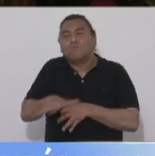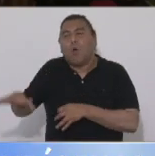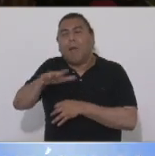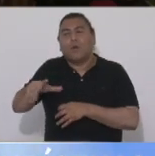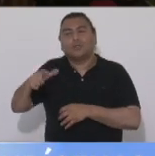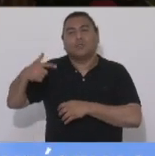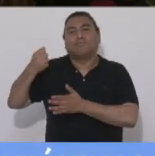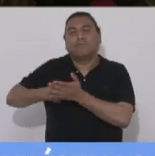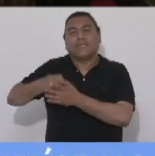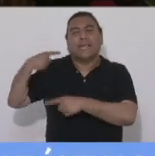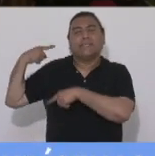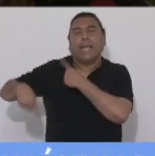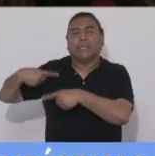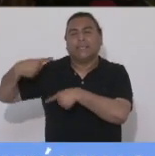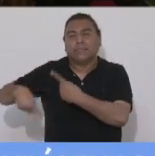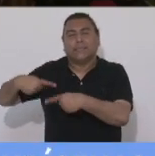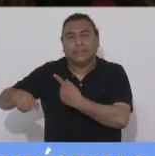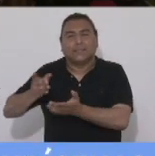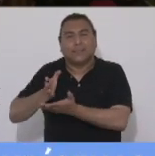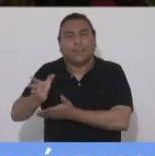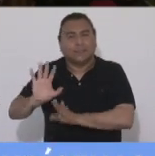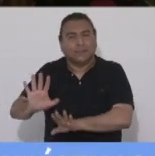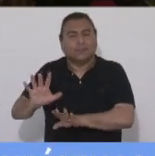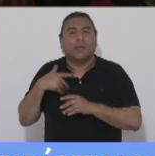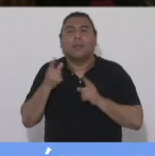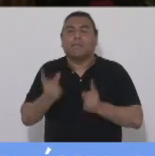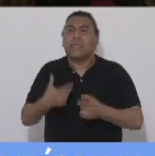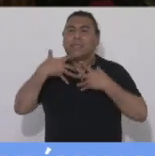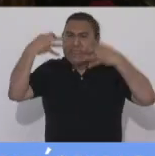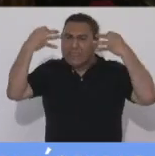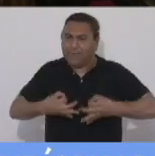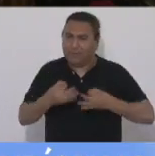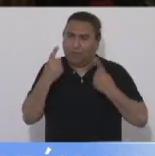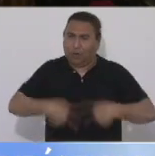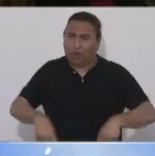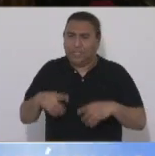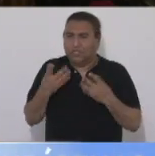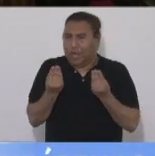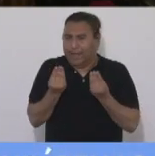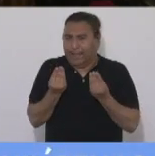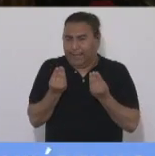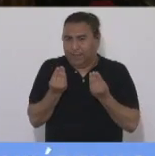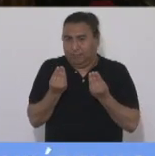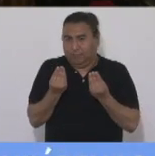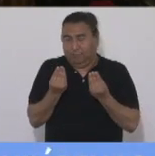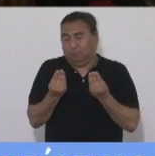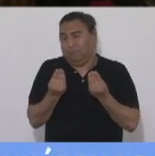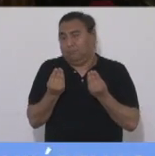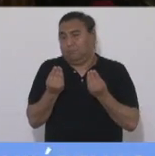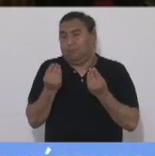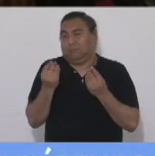pueblos preexistentes, definiendo las condiciones por cuestiones de